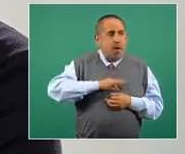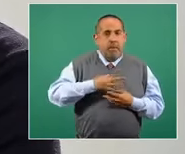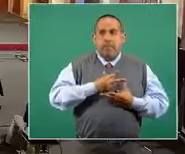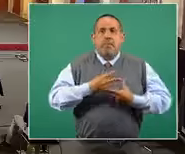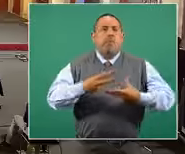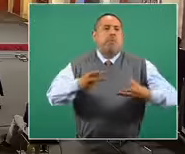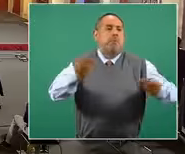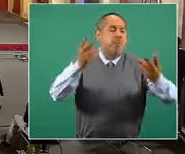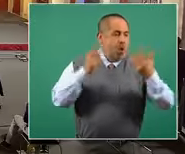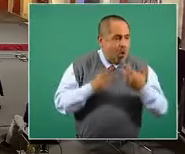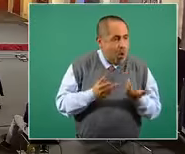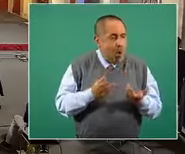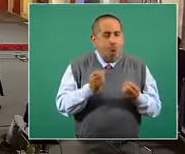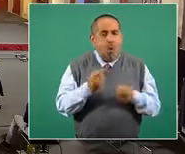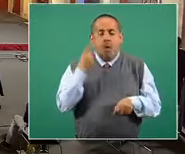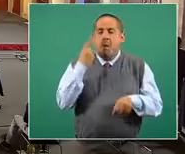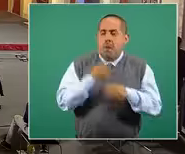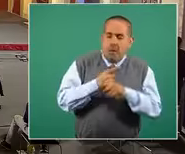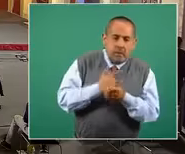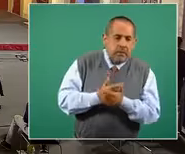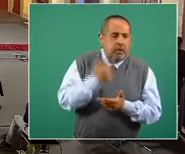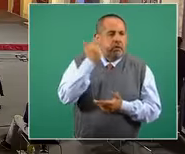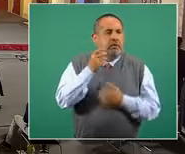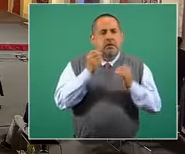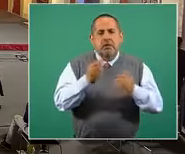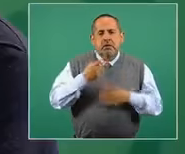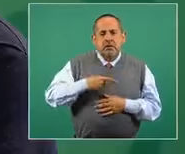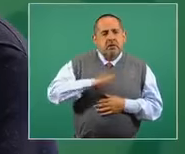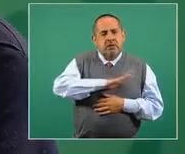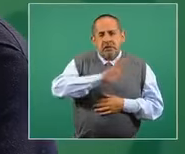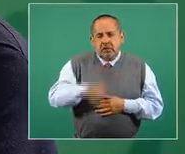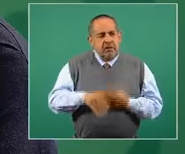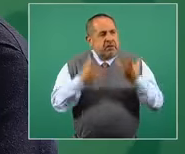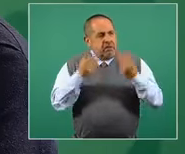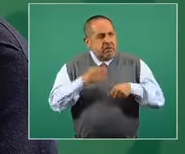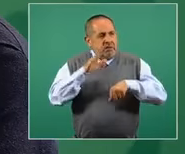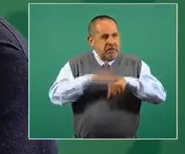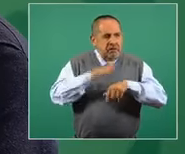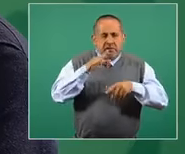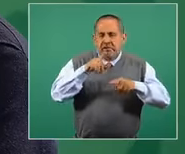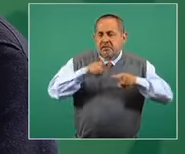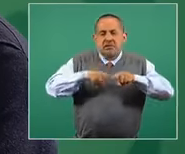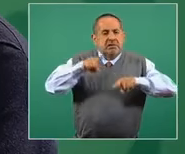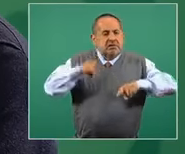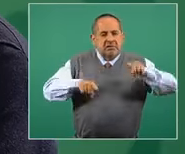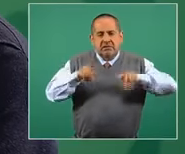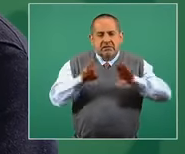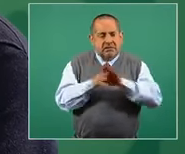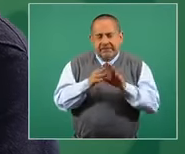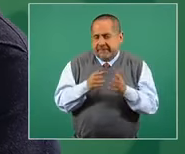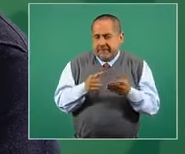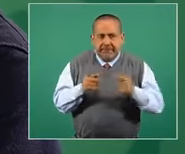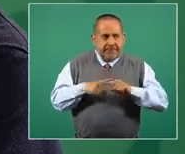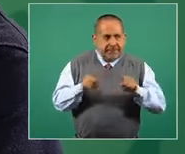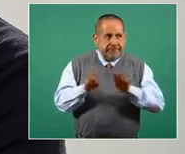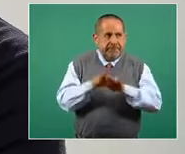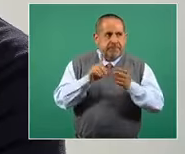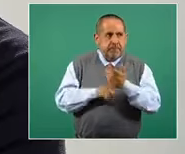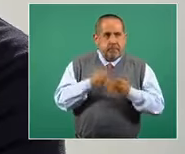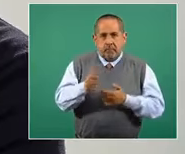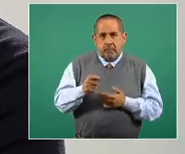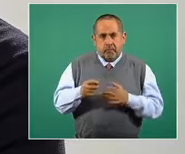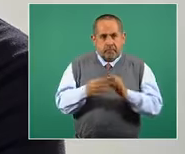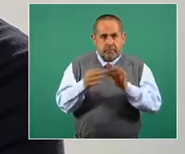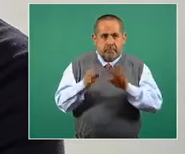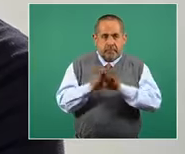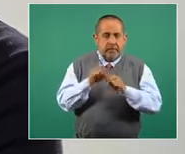transmisibilidad o que impacte en la mortalidad o en la gravedad del comportamiento epidémico, es lo que le confiere